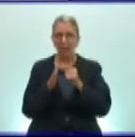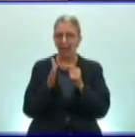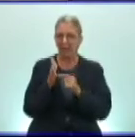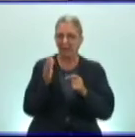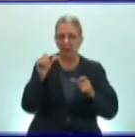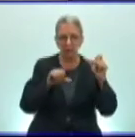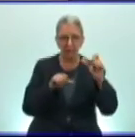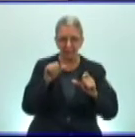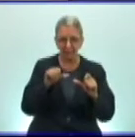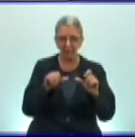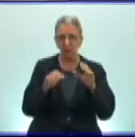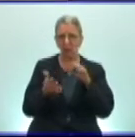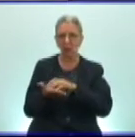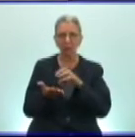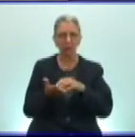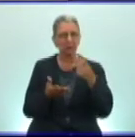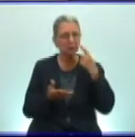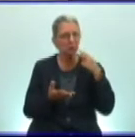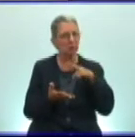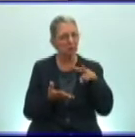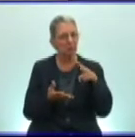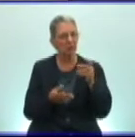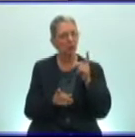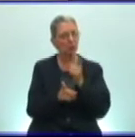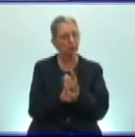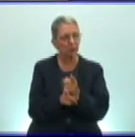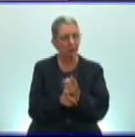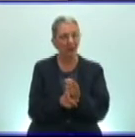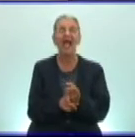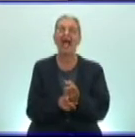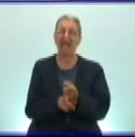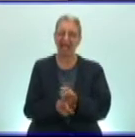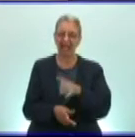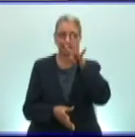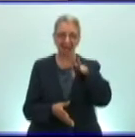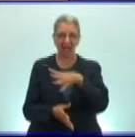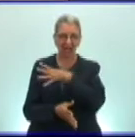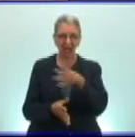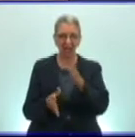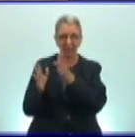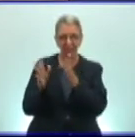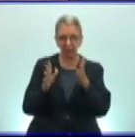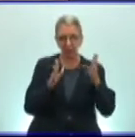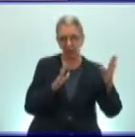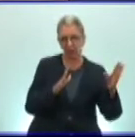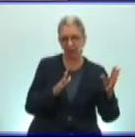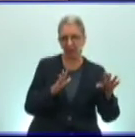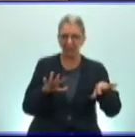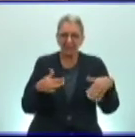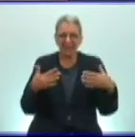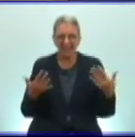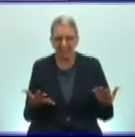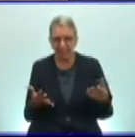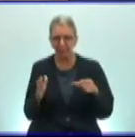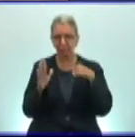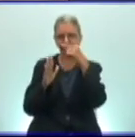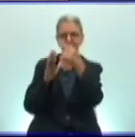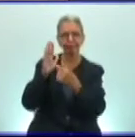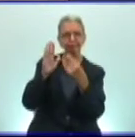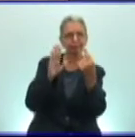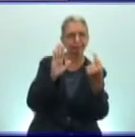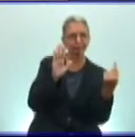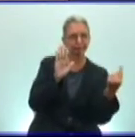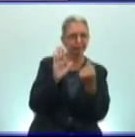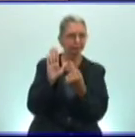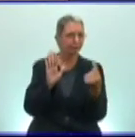aparecen representados en la tabla periódica. Esta no es más que la disposición de los elementos químicos en forma